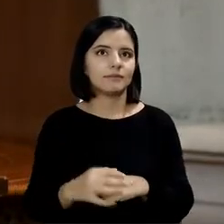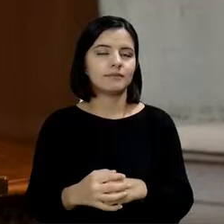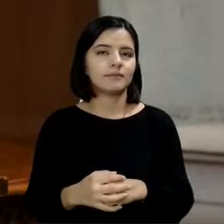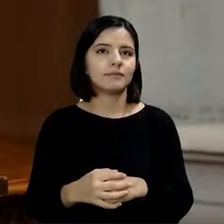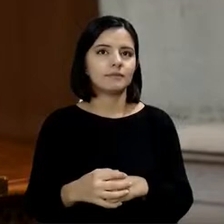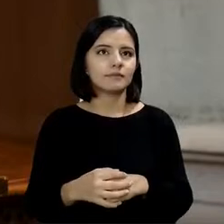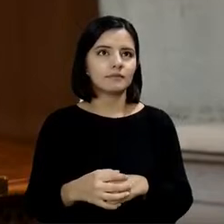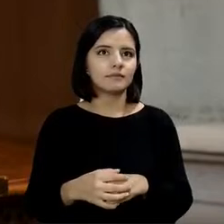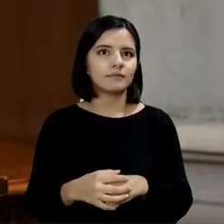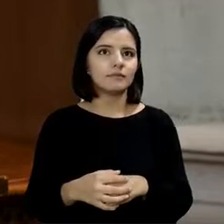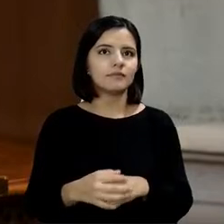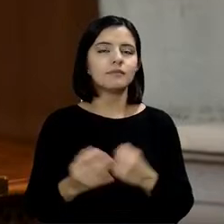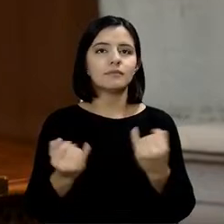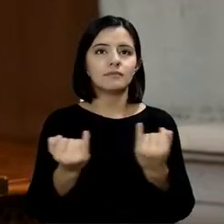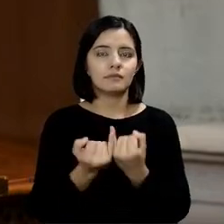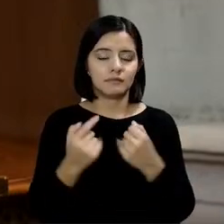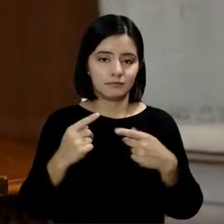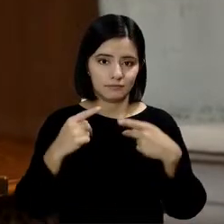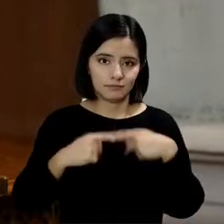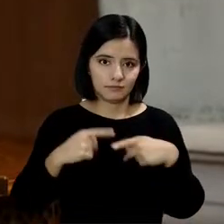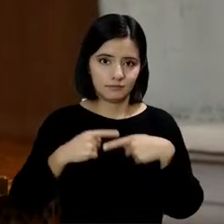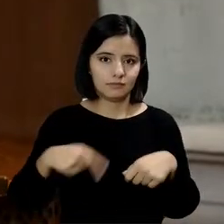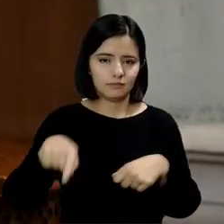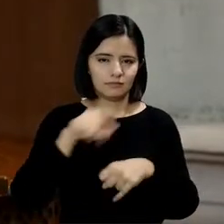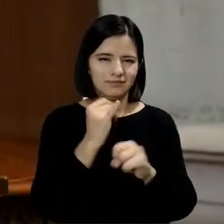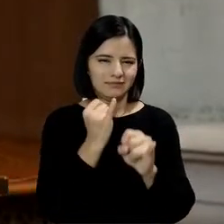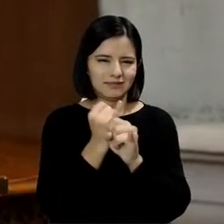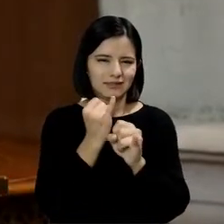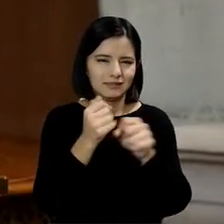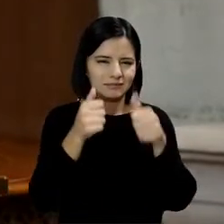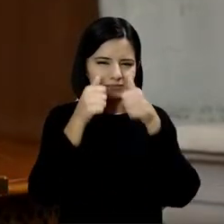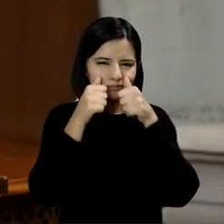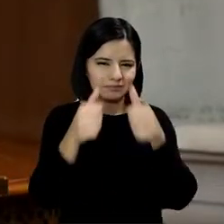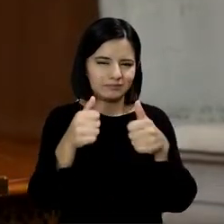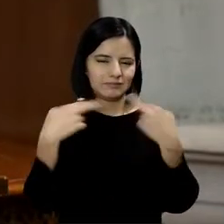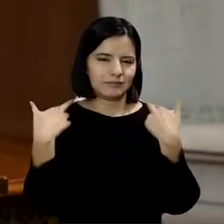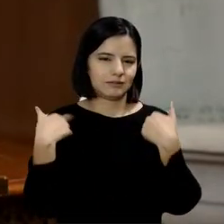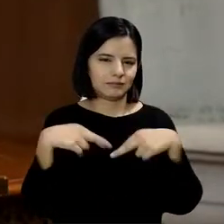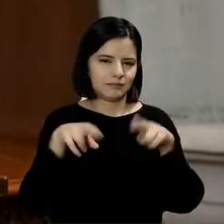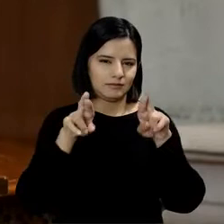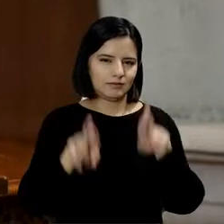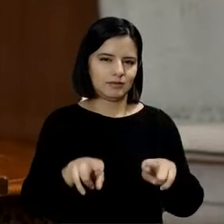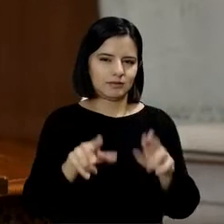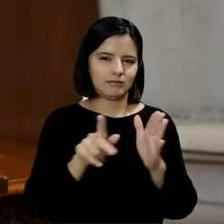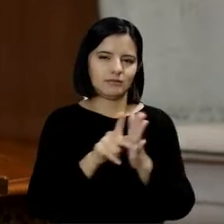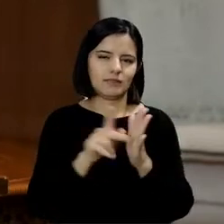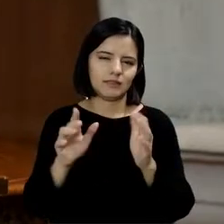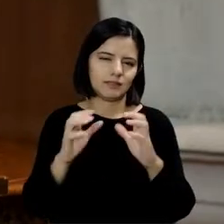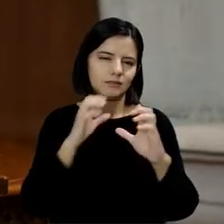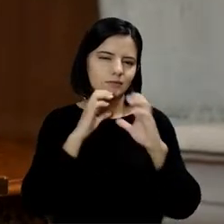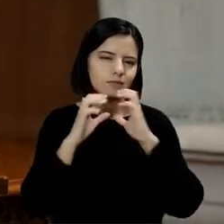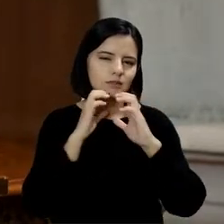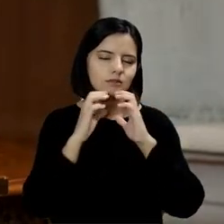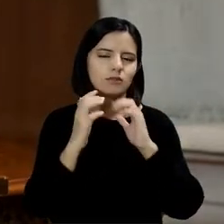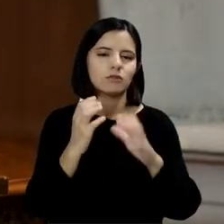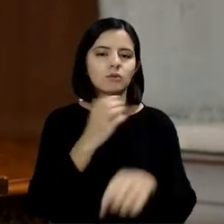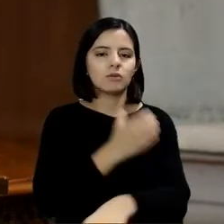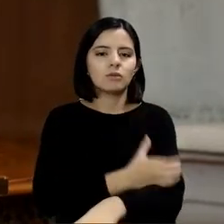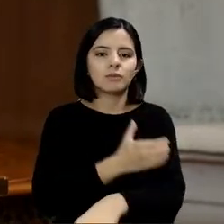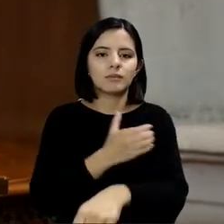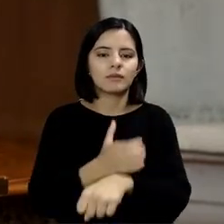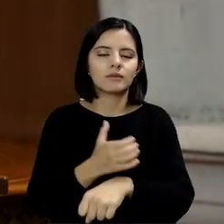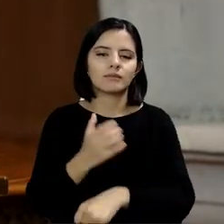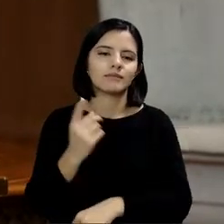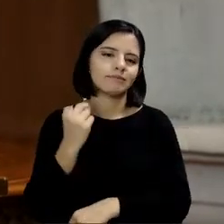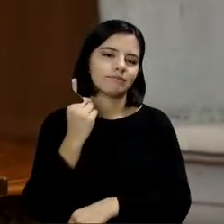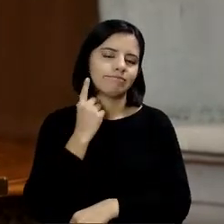Público que nos acompaña en las redes sociales, representantes de los medios de comunicación, compañeras y compañeros diputados.